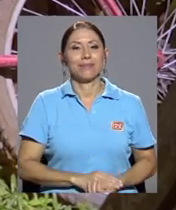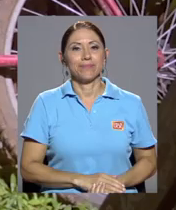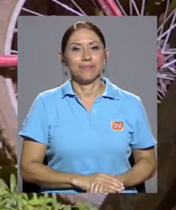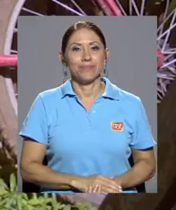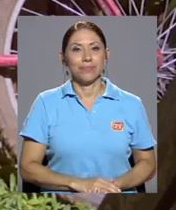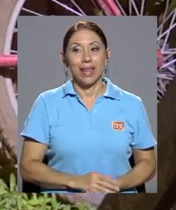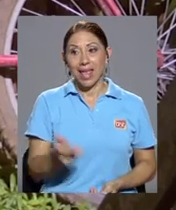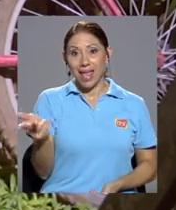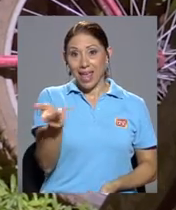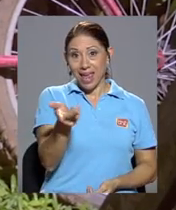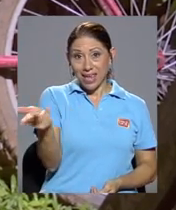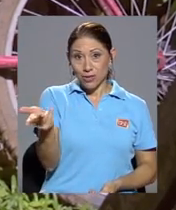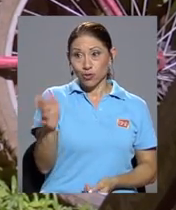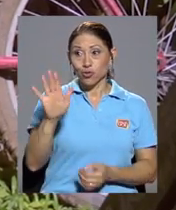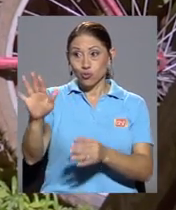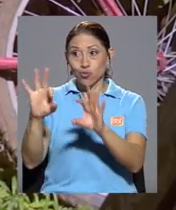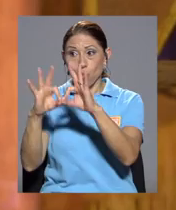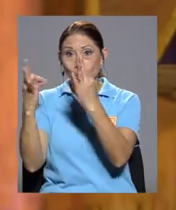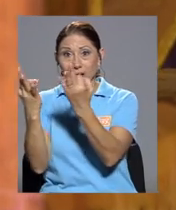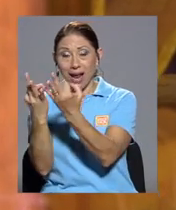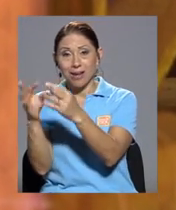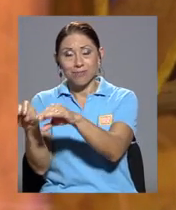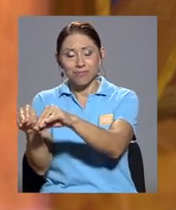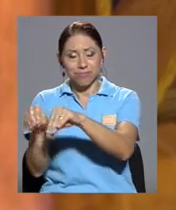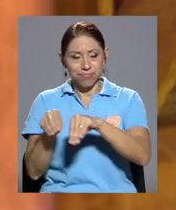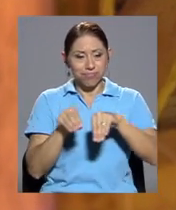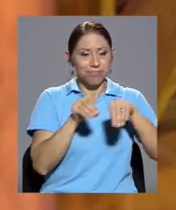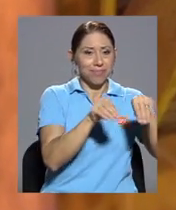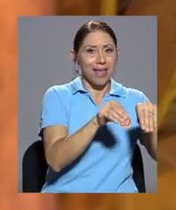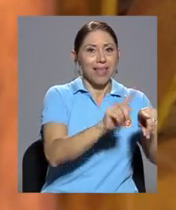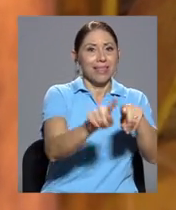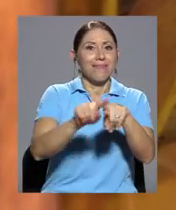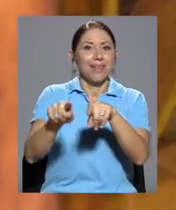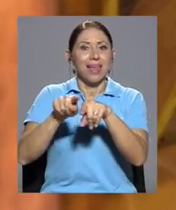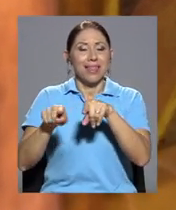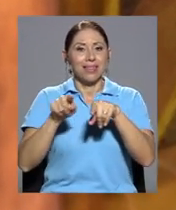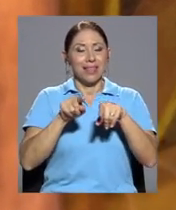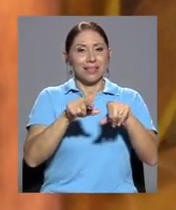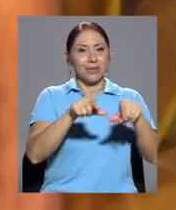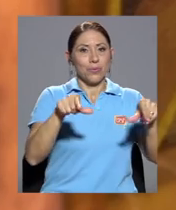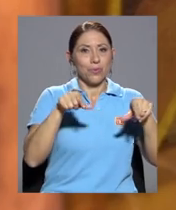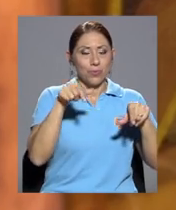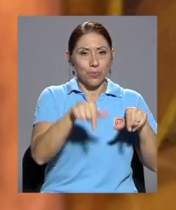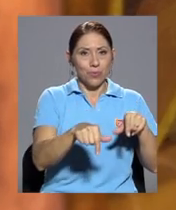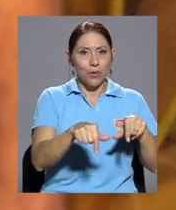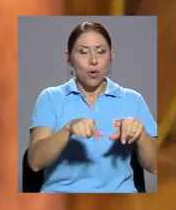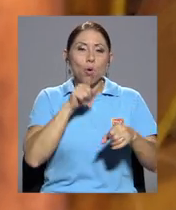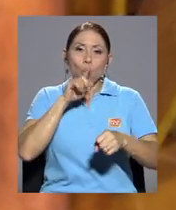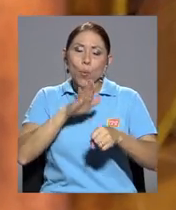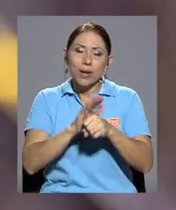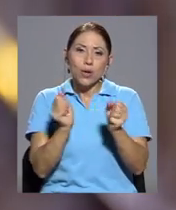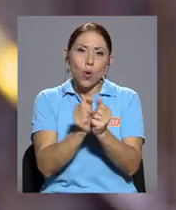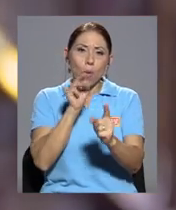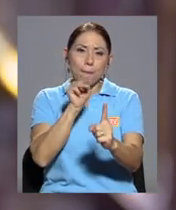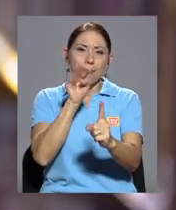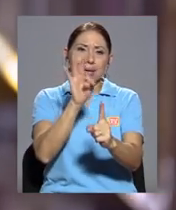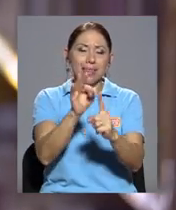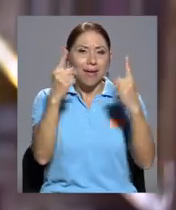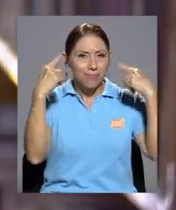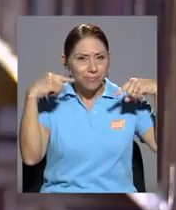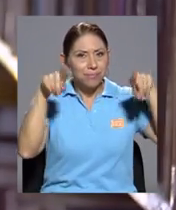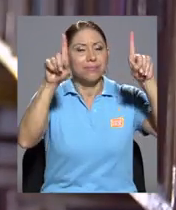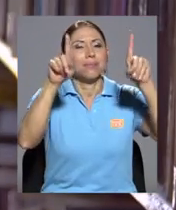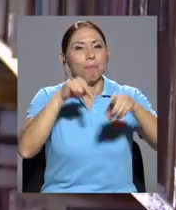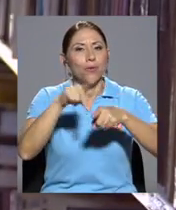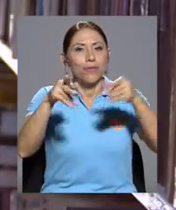ellos dejaron su hogar para trasladarse a diferentes sedes y cumplir con la meta de convertirse en profesionales